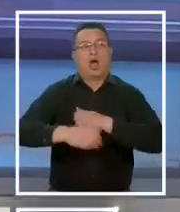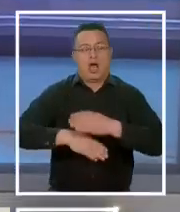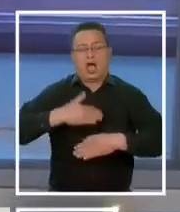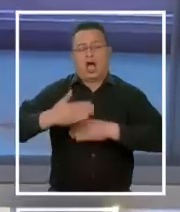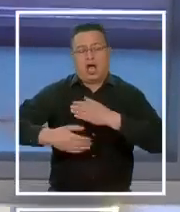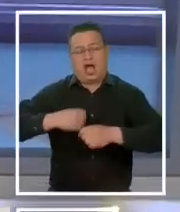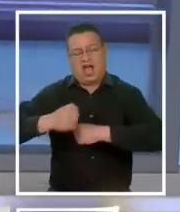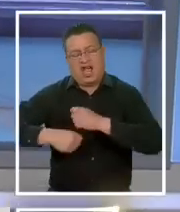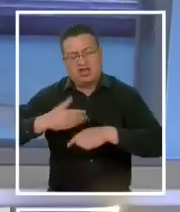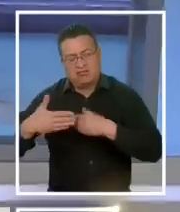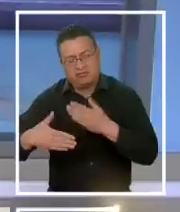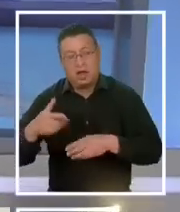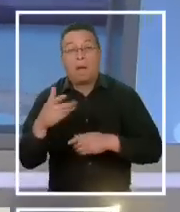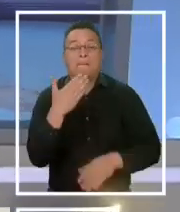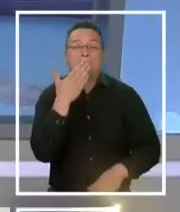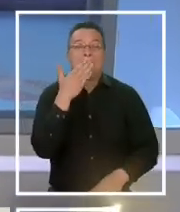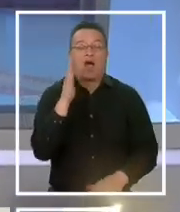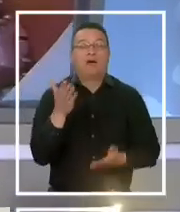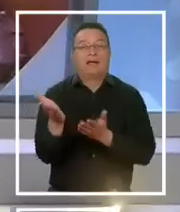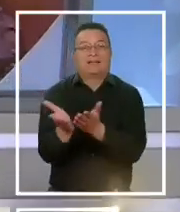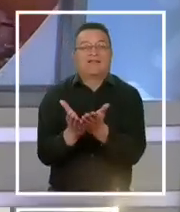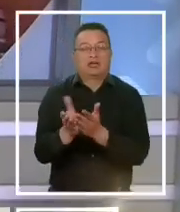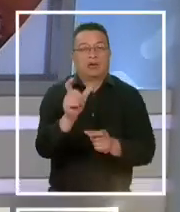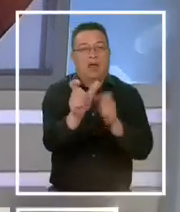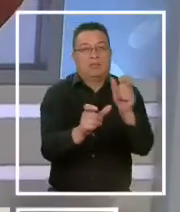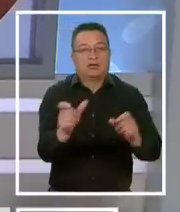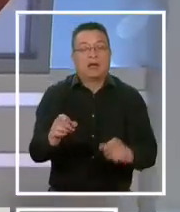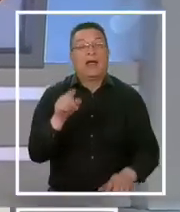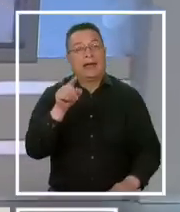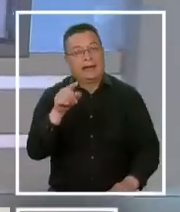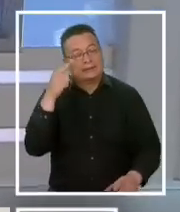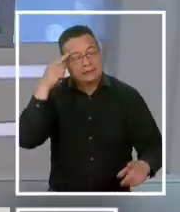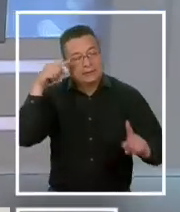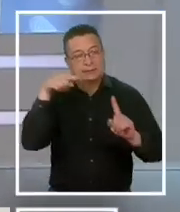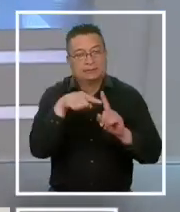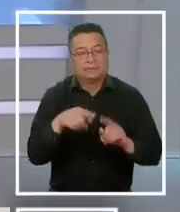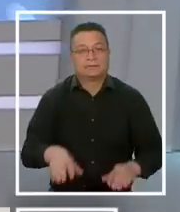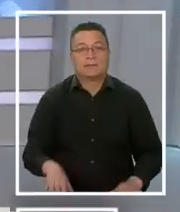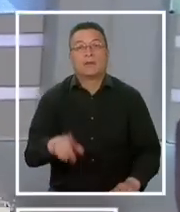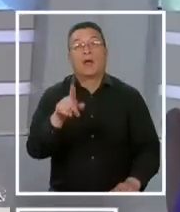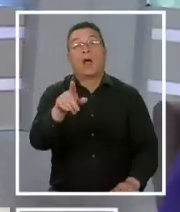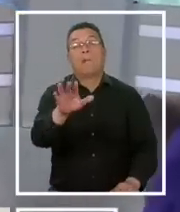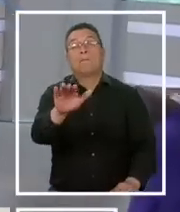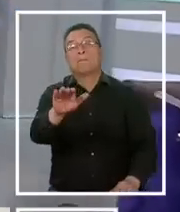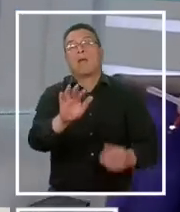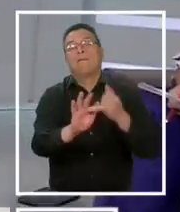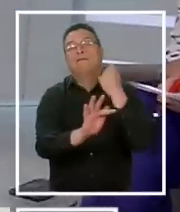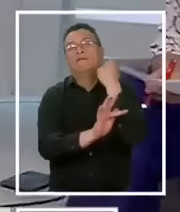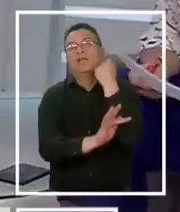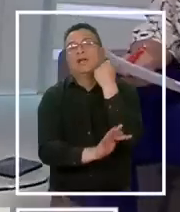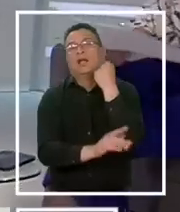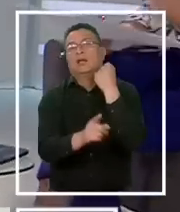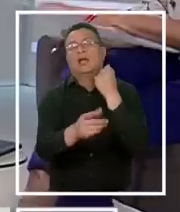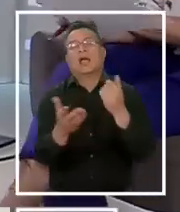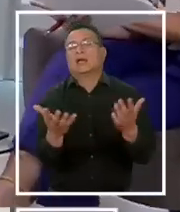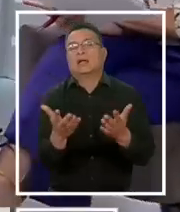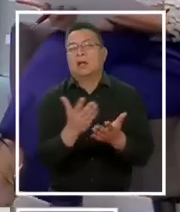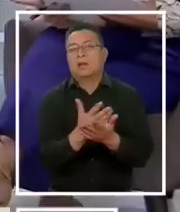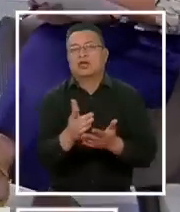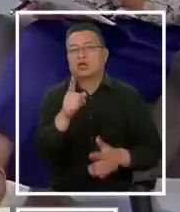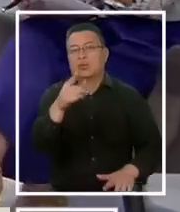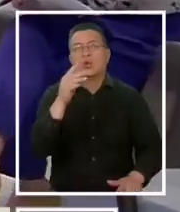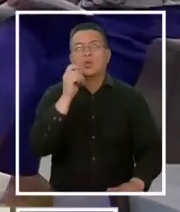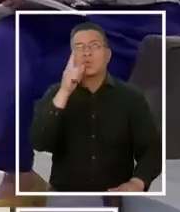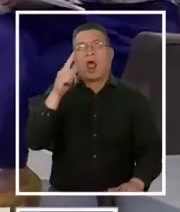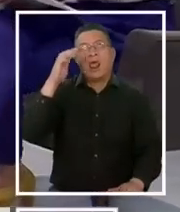sea mejor y de un mejor servicio a la ciudadanía En definitiva de eso se trata fiscal qué es lo que pasó Cuál es su tesis